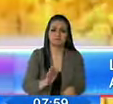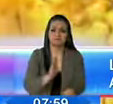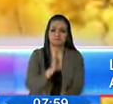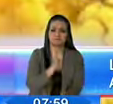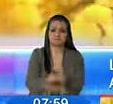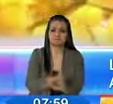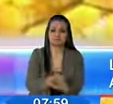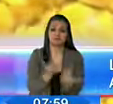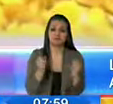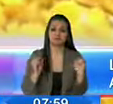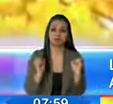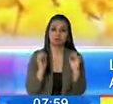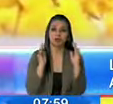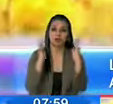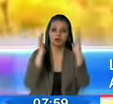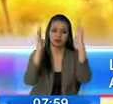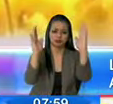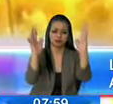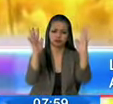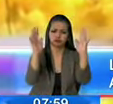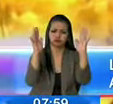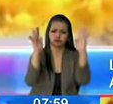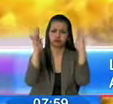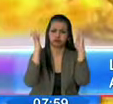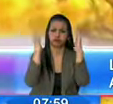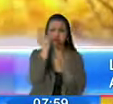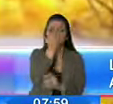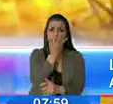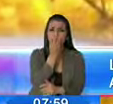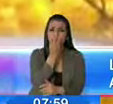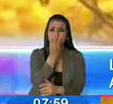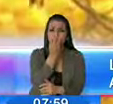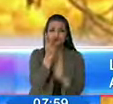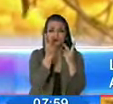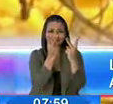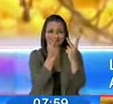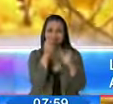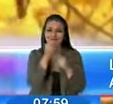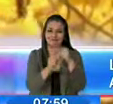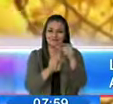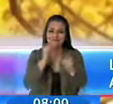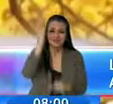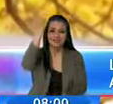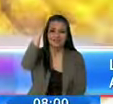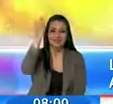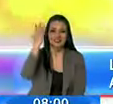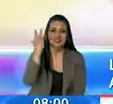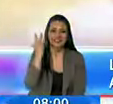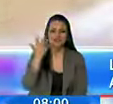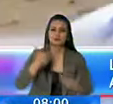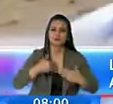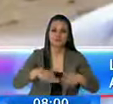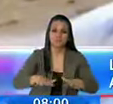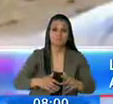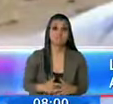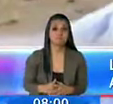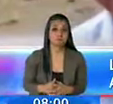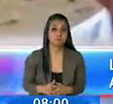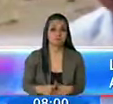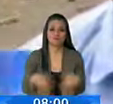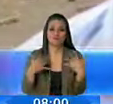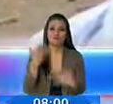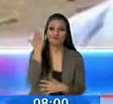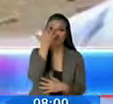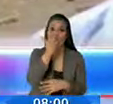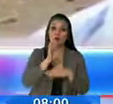bosque espectacular, que como vemos ya está pintándose de amarillo y que sin lugar a dudas ha concitado el interés a nivel